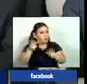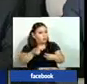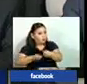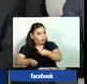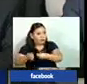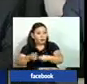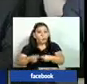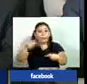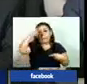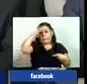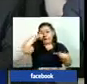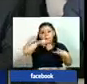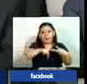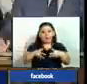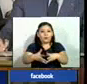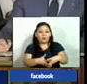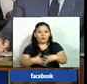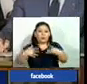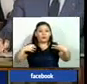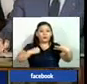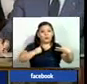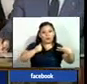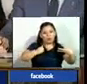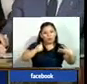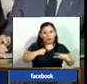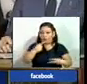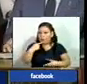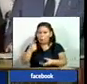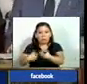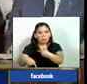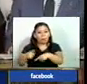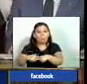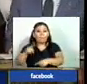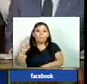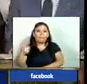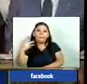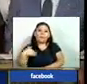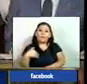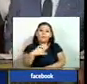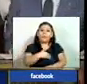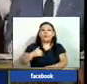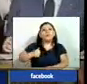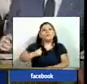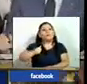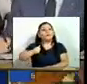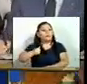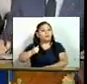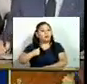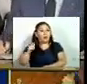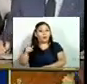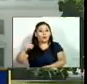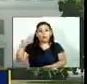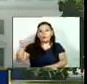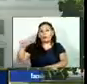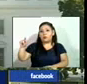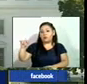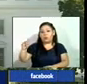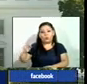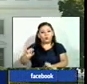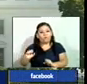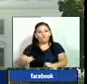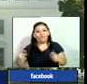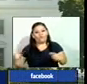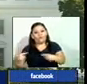Unidos México y Canadá sin embargo el gran ausente fue el primer ministro canadiense Justin Trudeau quien alegó incompatibilidad de